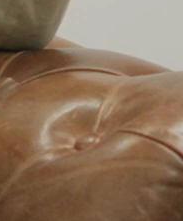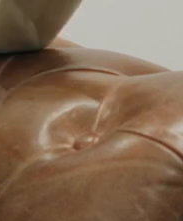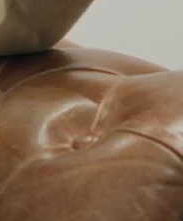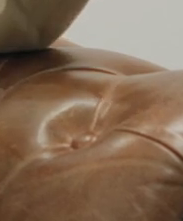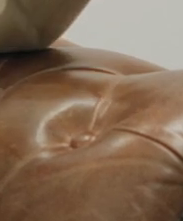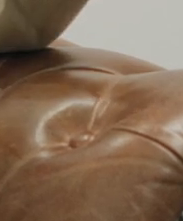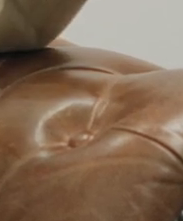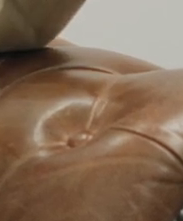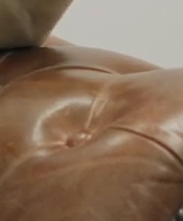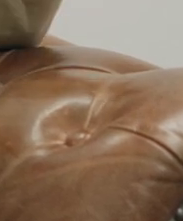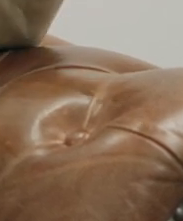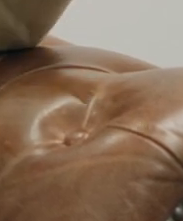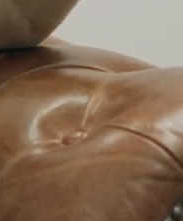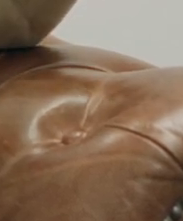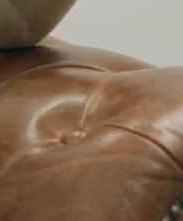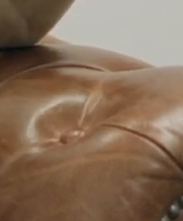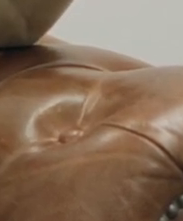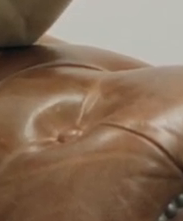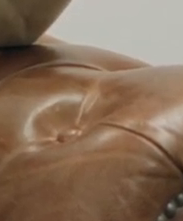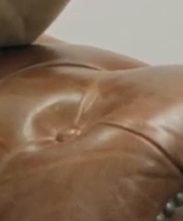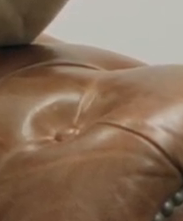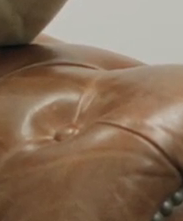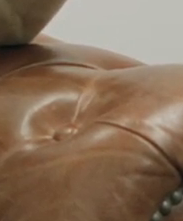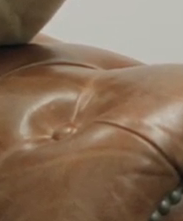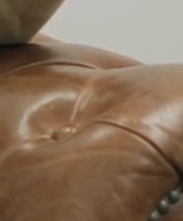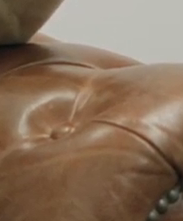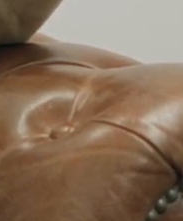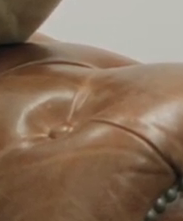Estamos en una crisis climática muy aguda.